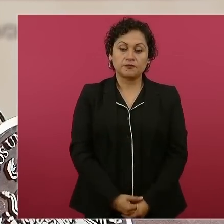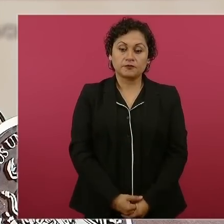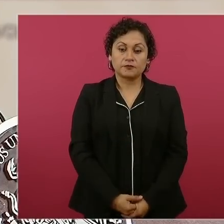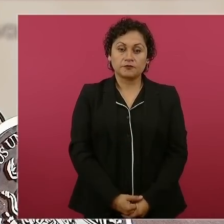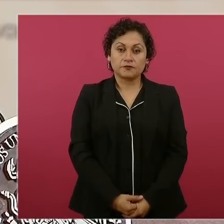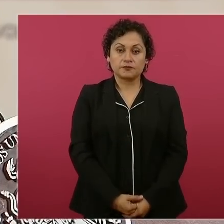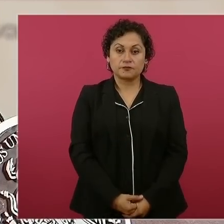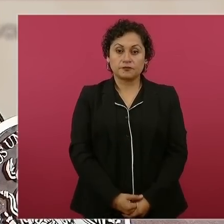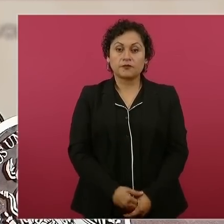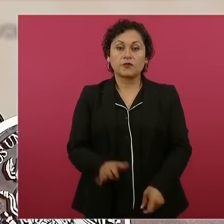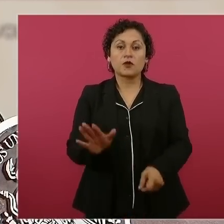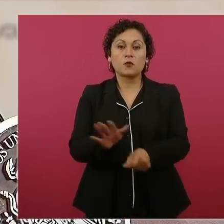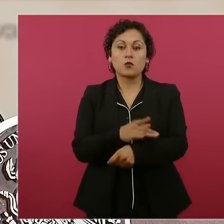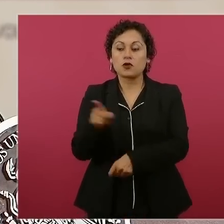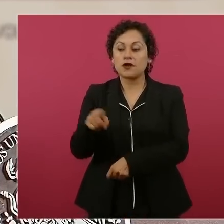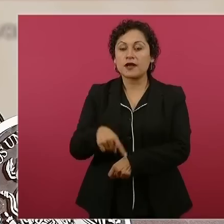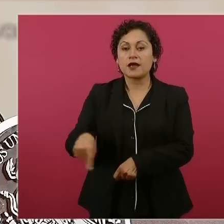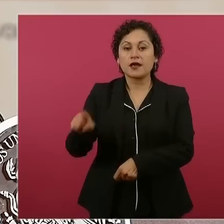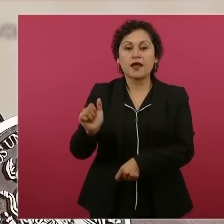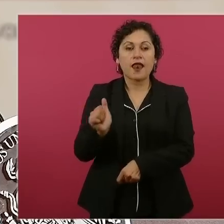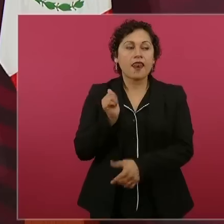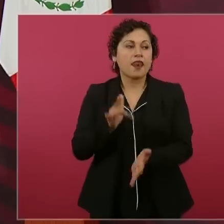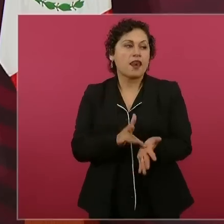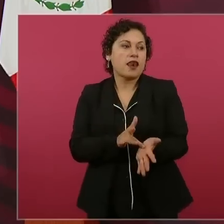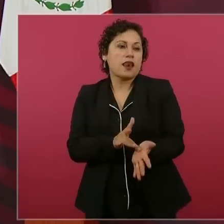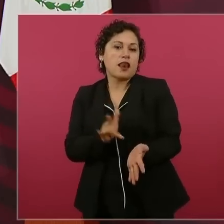Porque son muy tendenciosos.